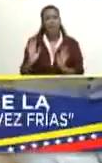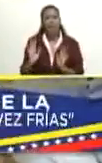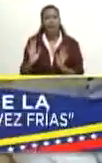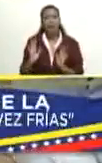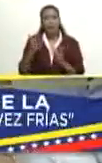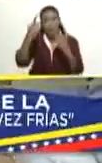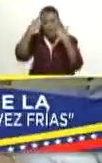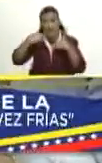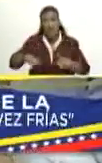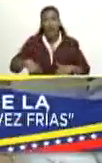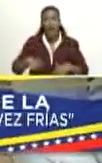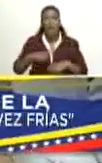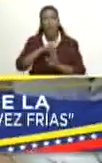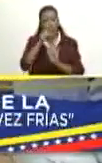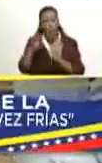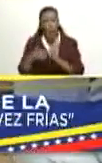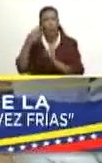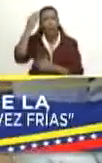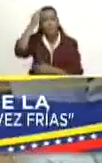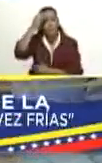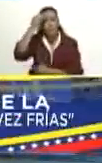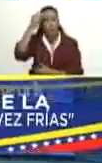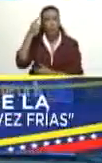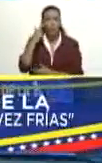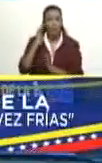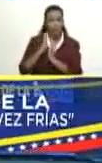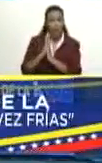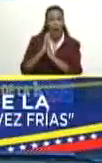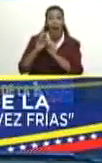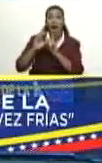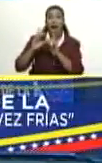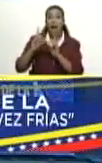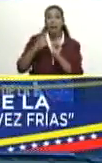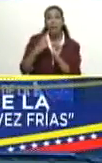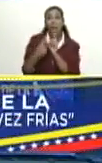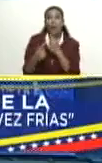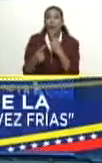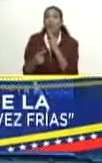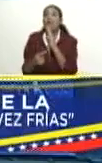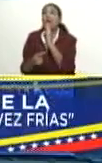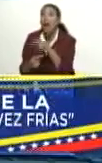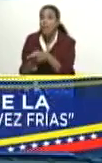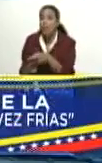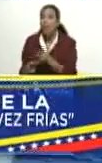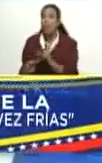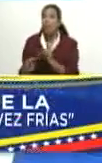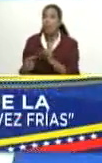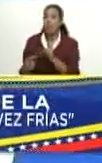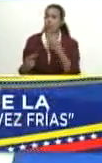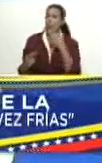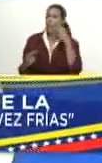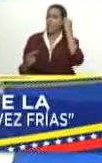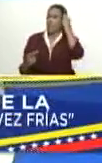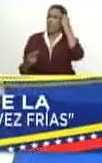mire, escúcheme completo esta reflexión, porque después de que te dije esto, me quedé